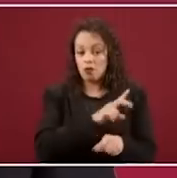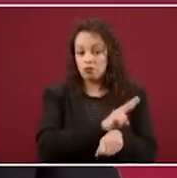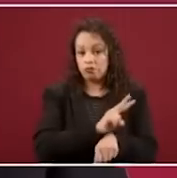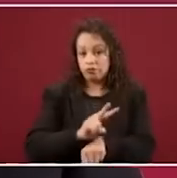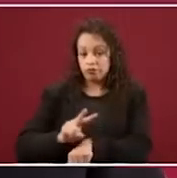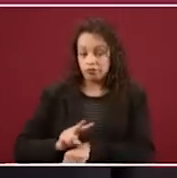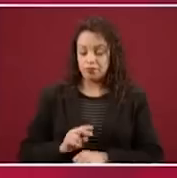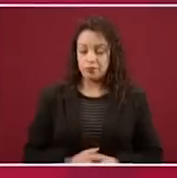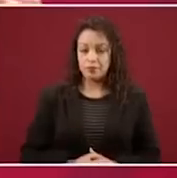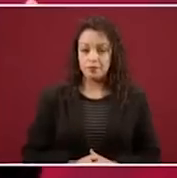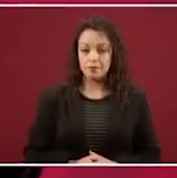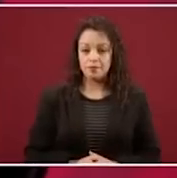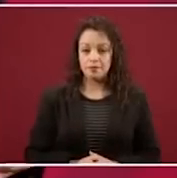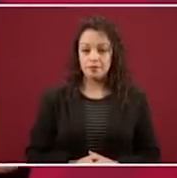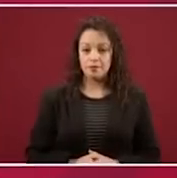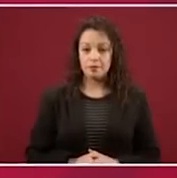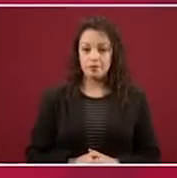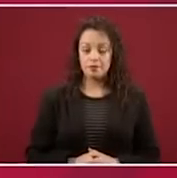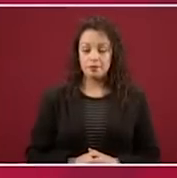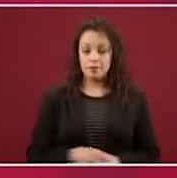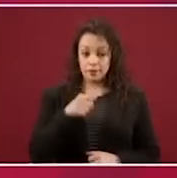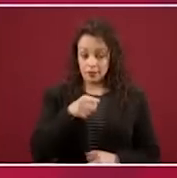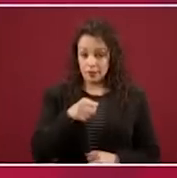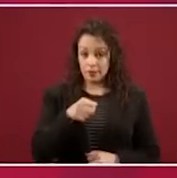en lugares que no